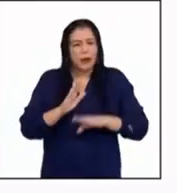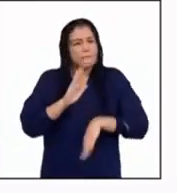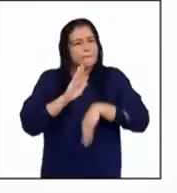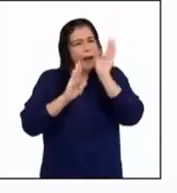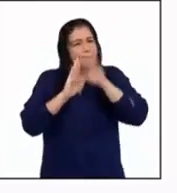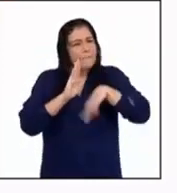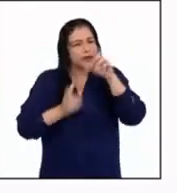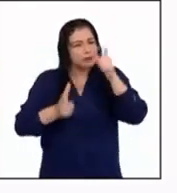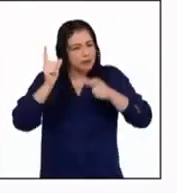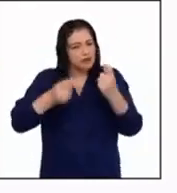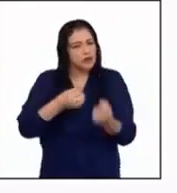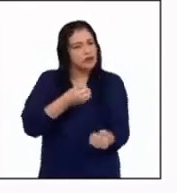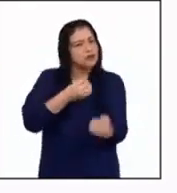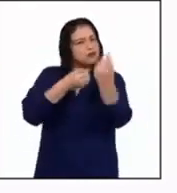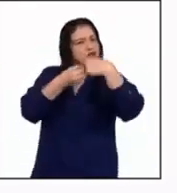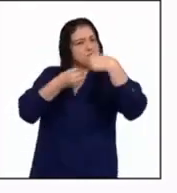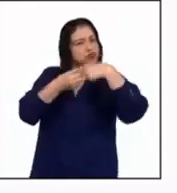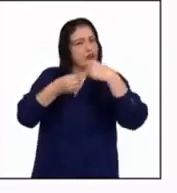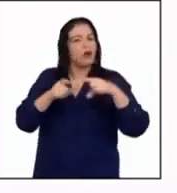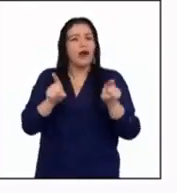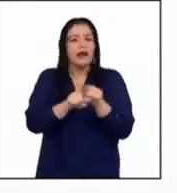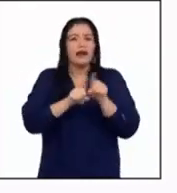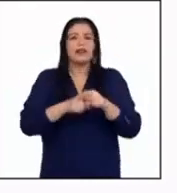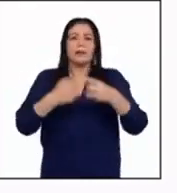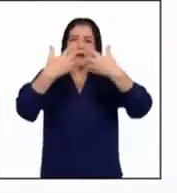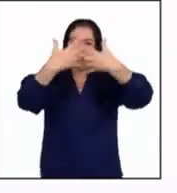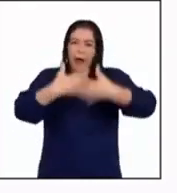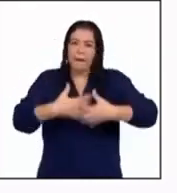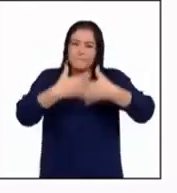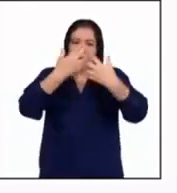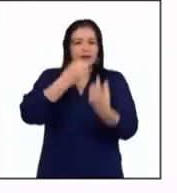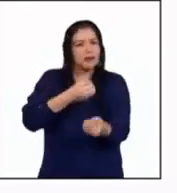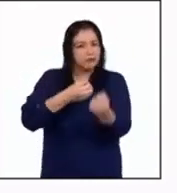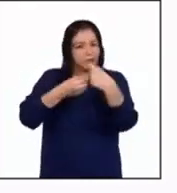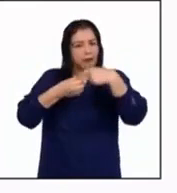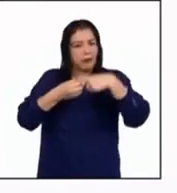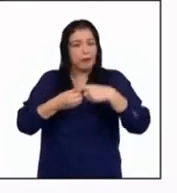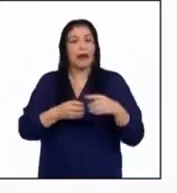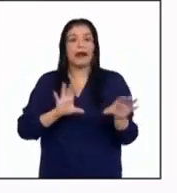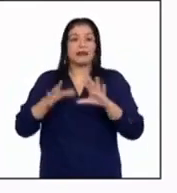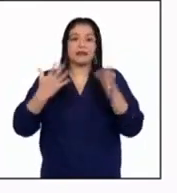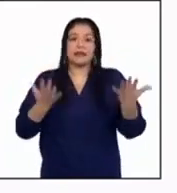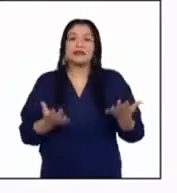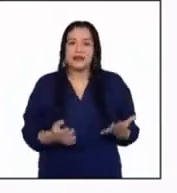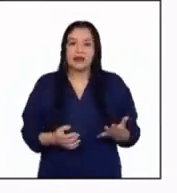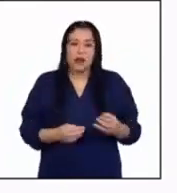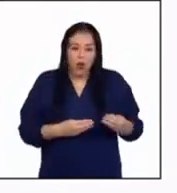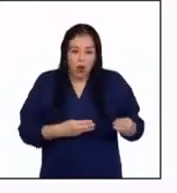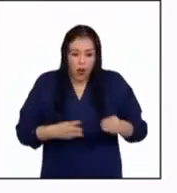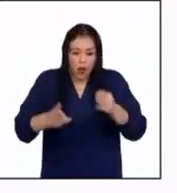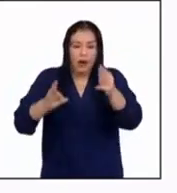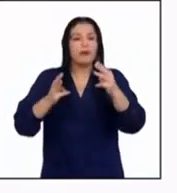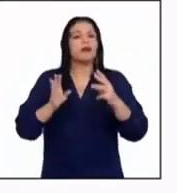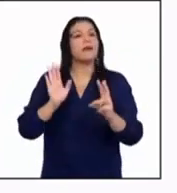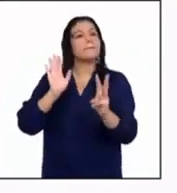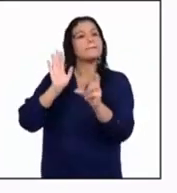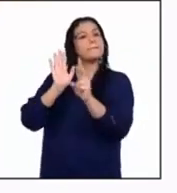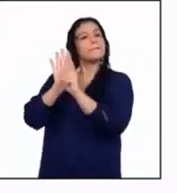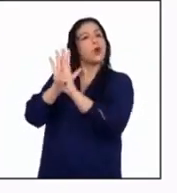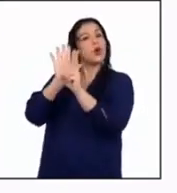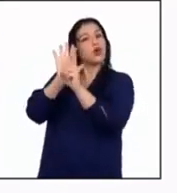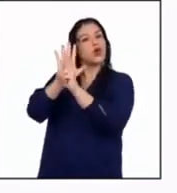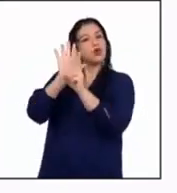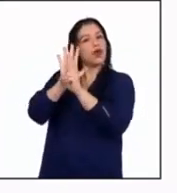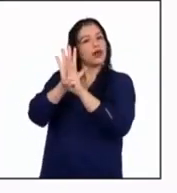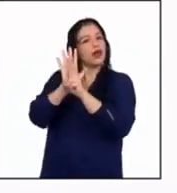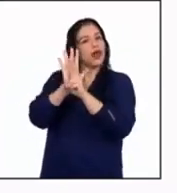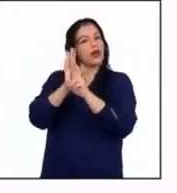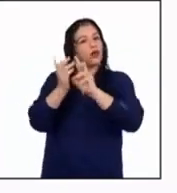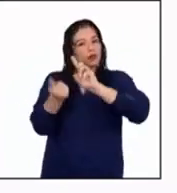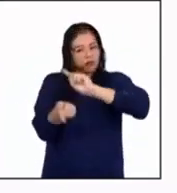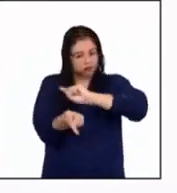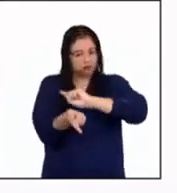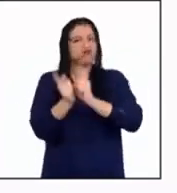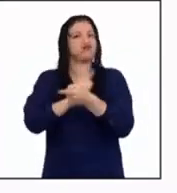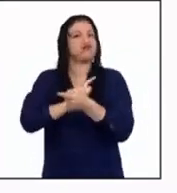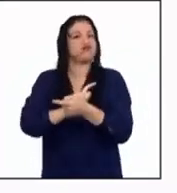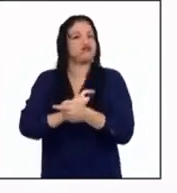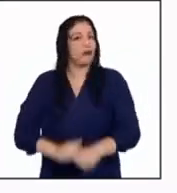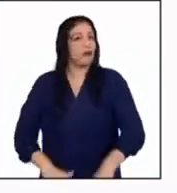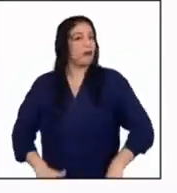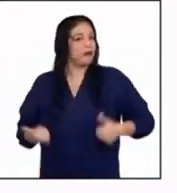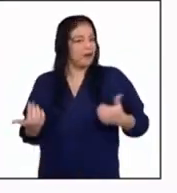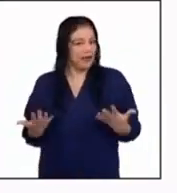y empresas se involucren a participar hasta crear la ruta del voluntariado transformador.